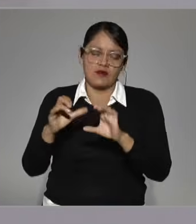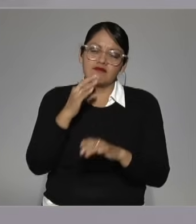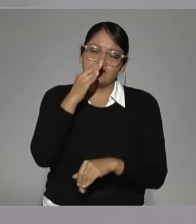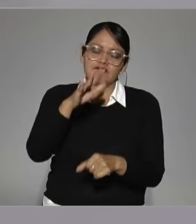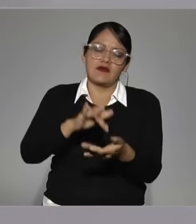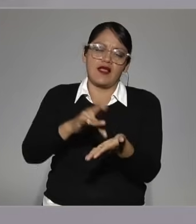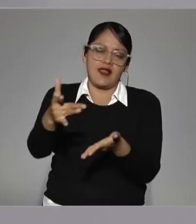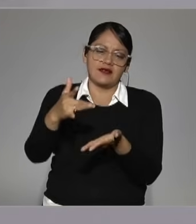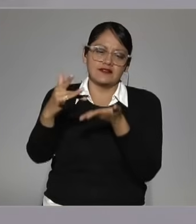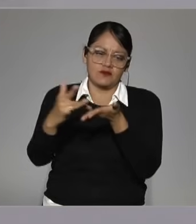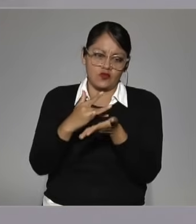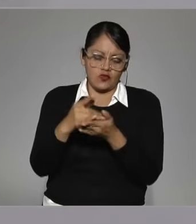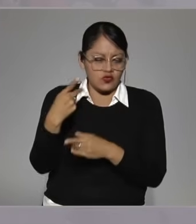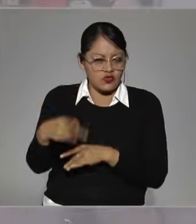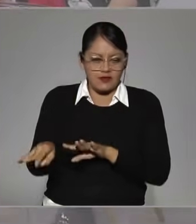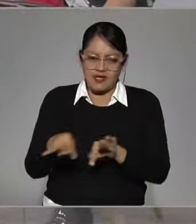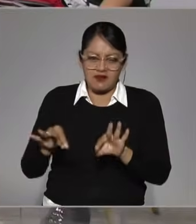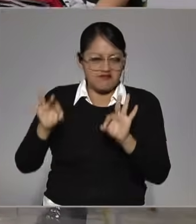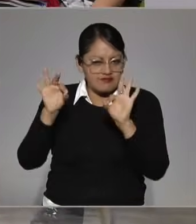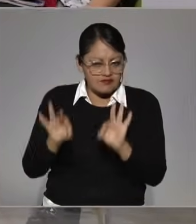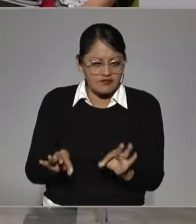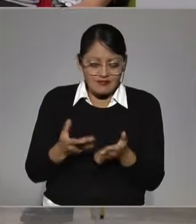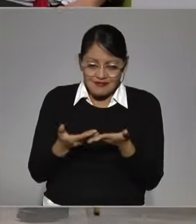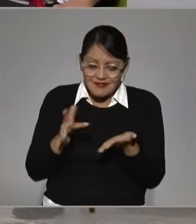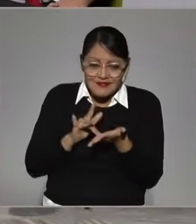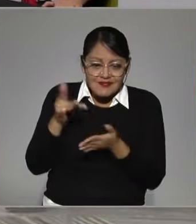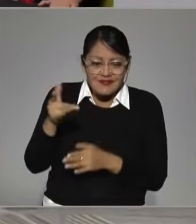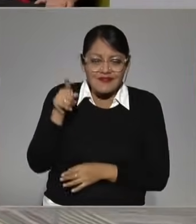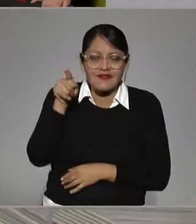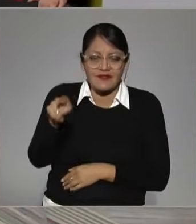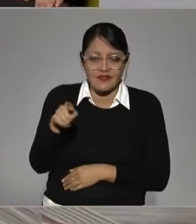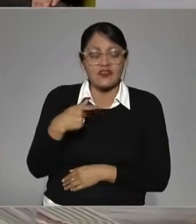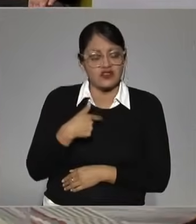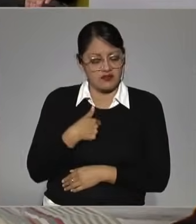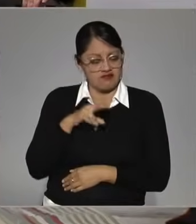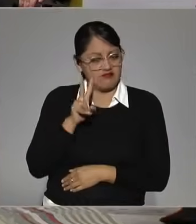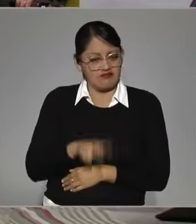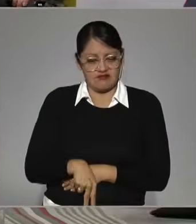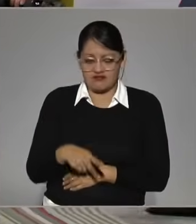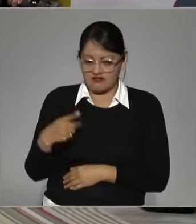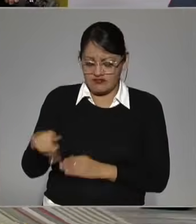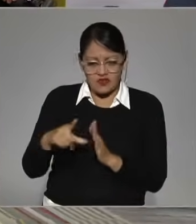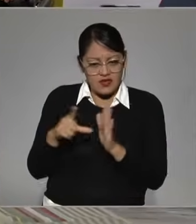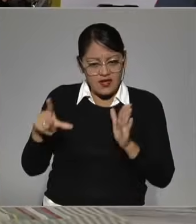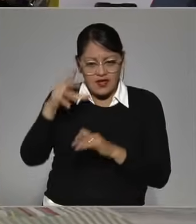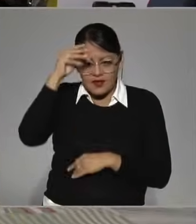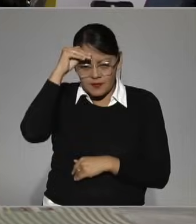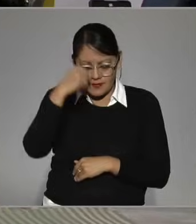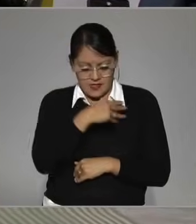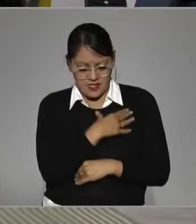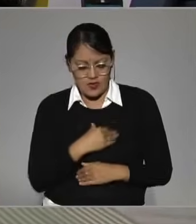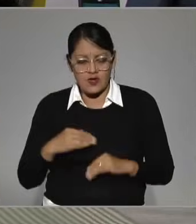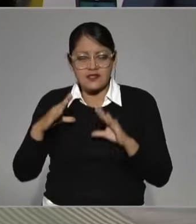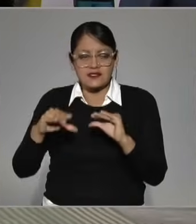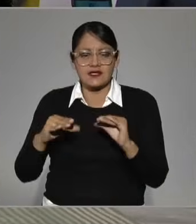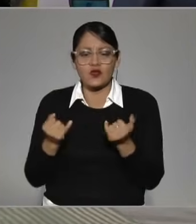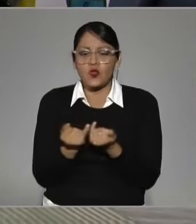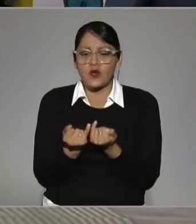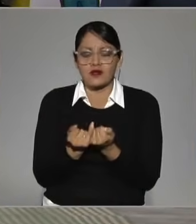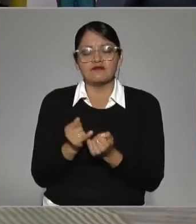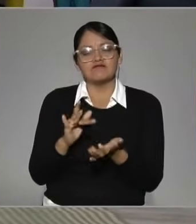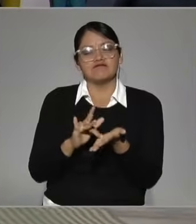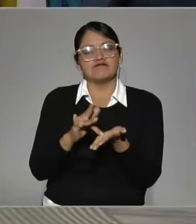gracias por su apoyo, hizo un excelente trabajo conmigo y ahora gracias a ella yo aplico mucho de sus enseñanzas con mi hijo.